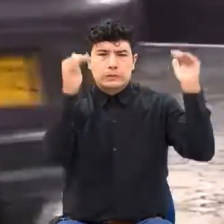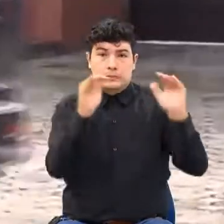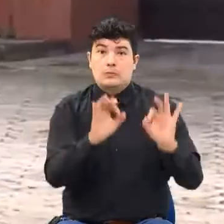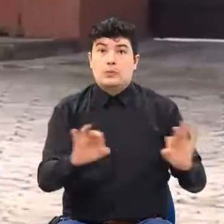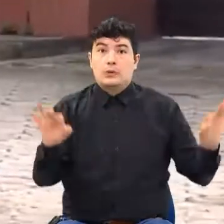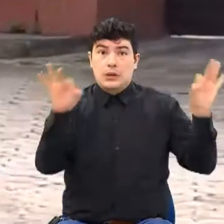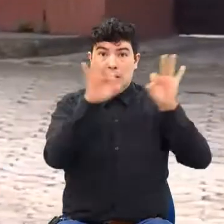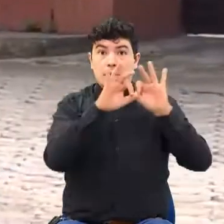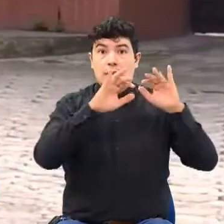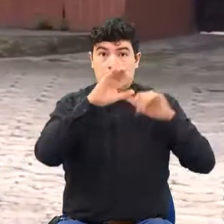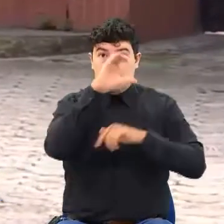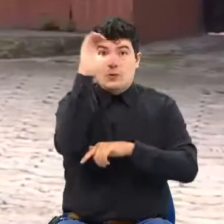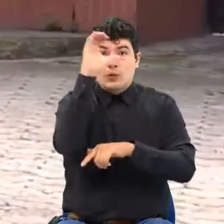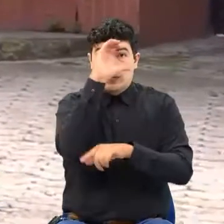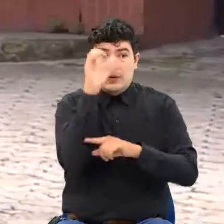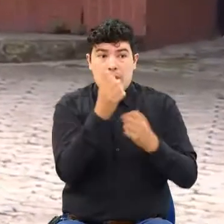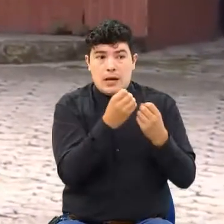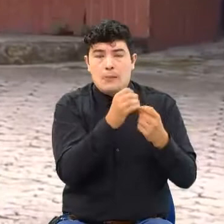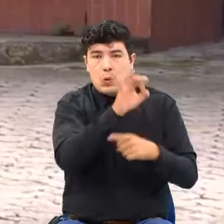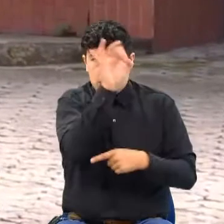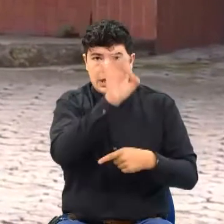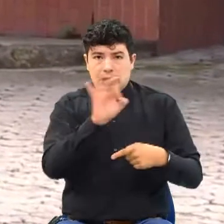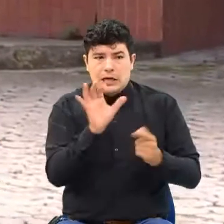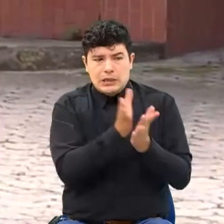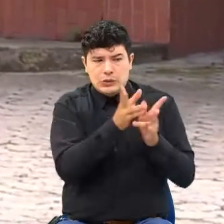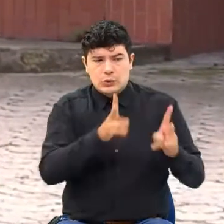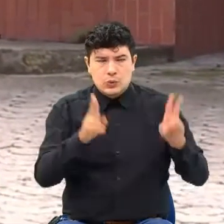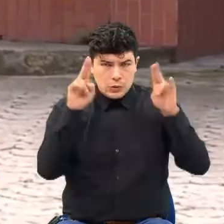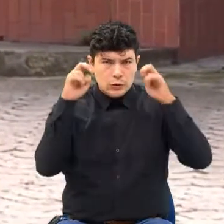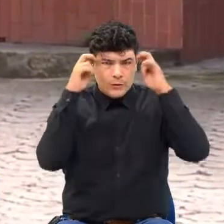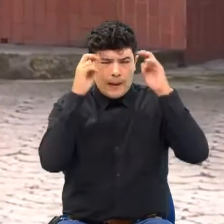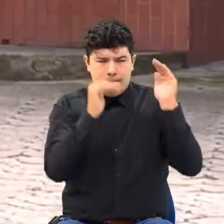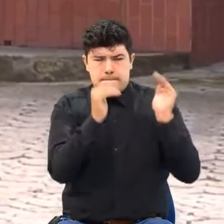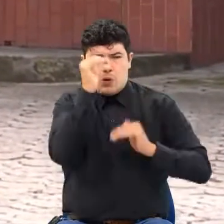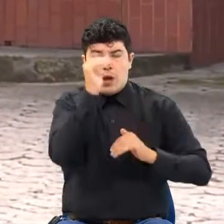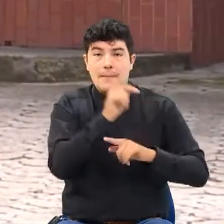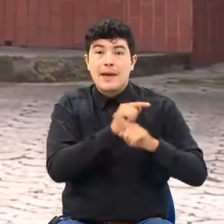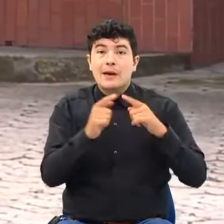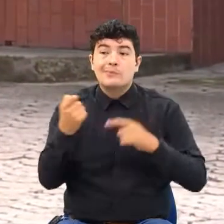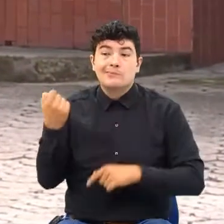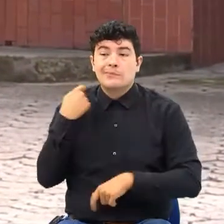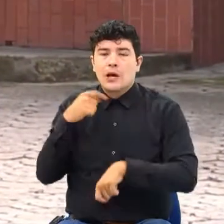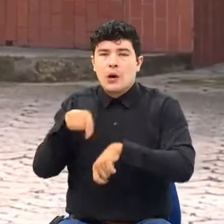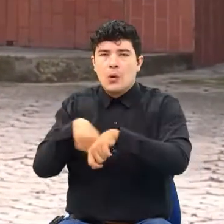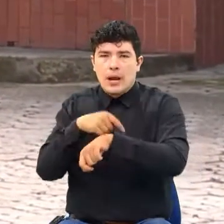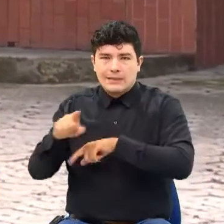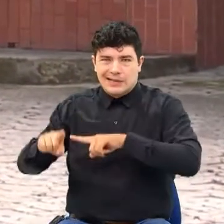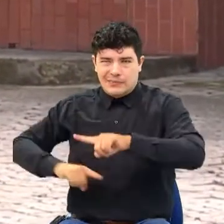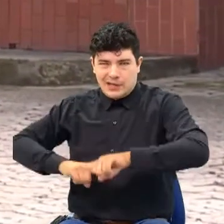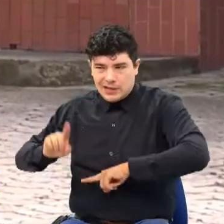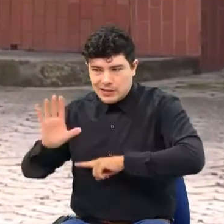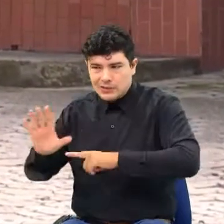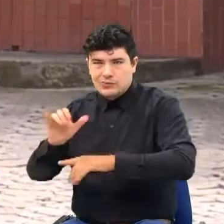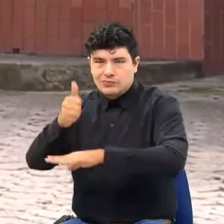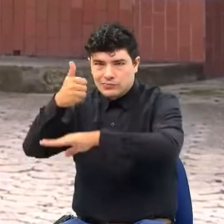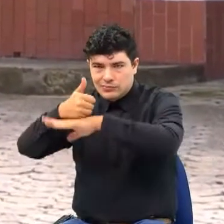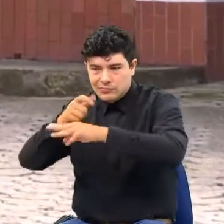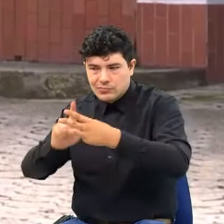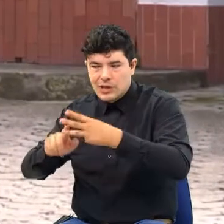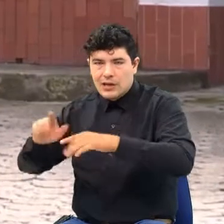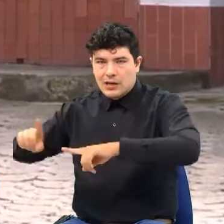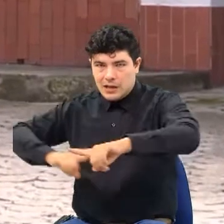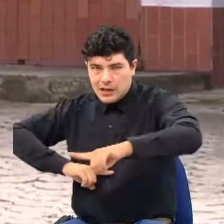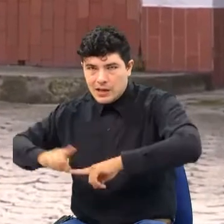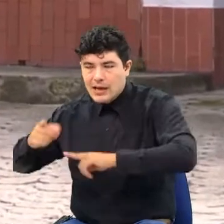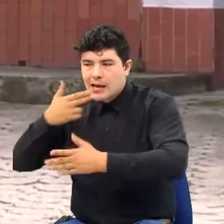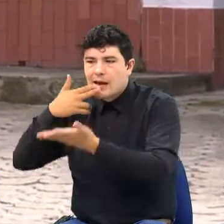país. Pues desafortunadamente, en las últimas horas, sus administradores, su cuerpo rector y su cuerpo directivo, pues a través de un